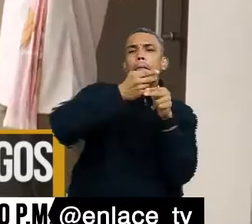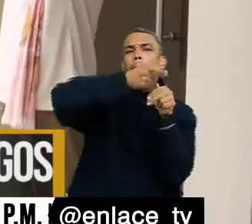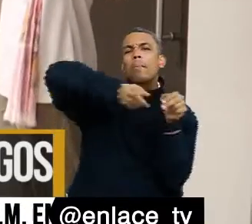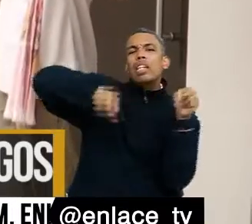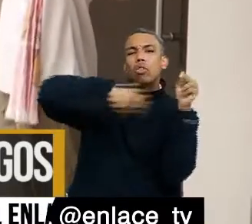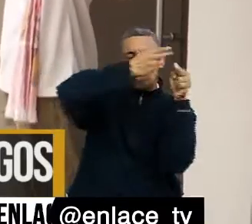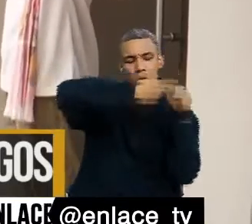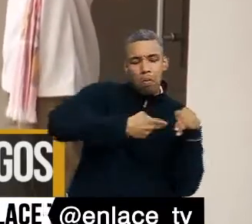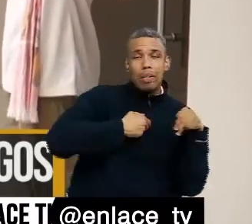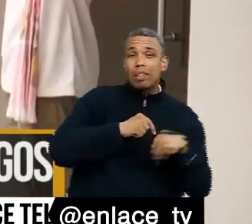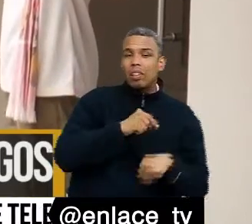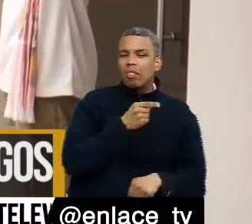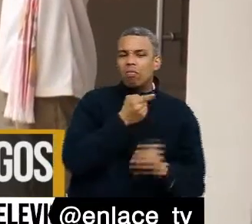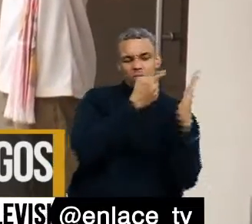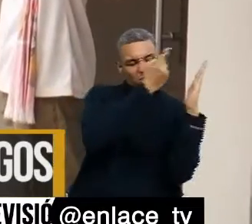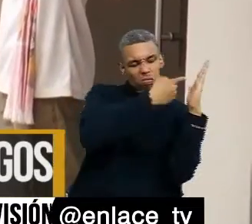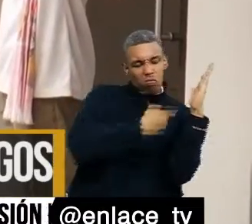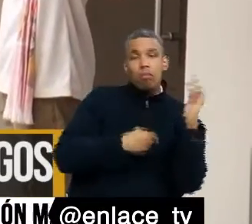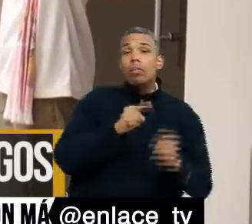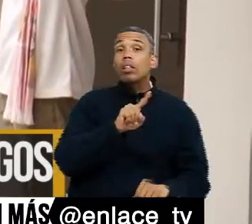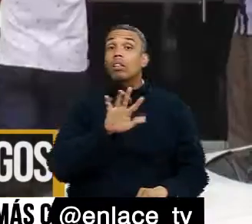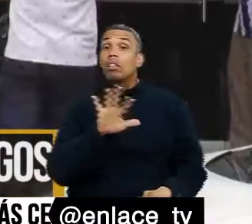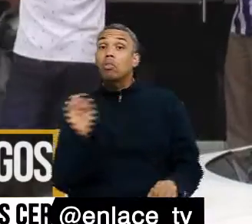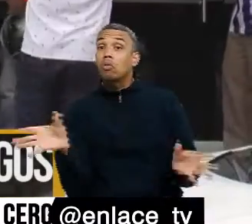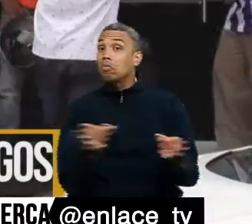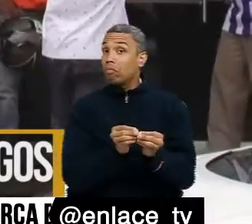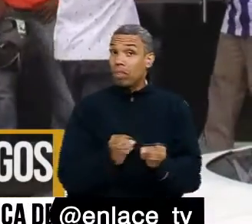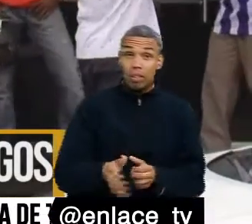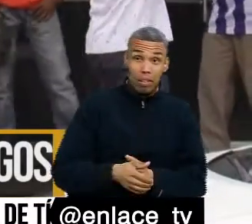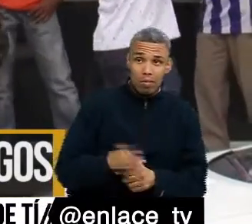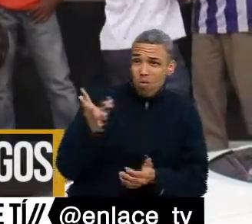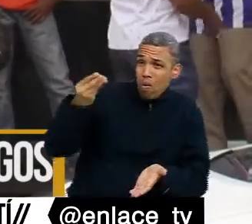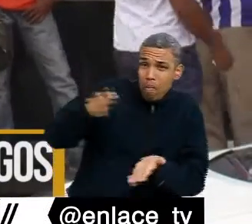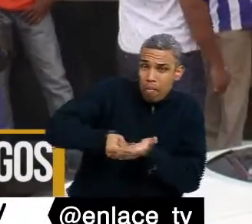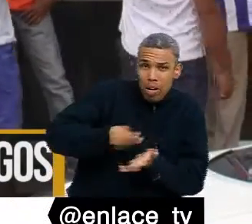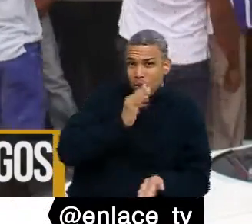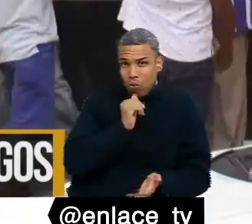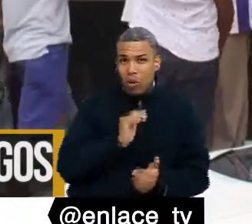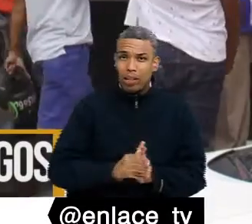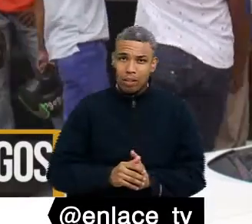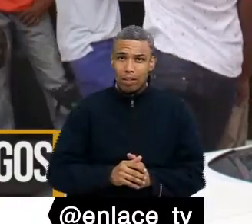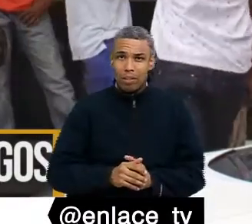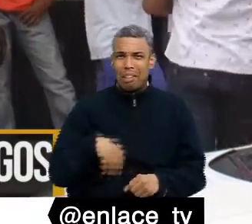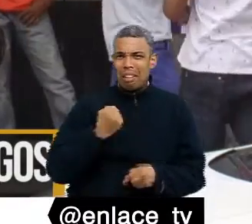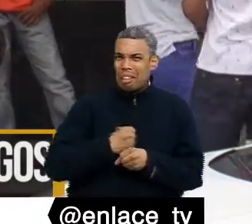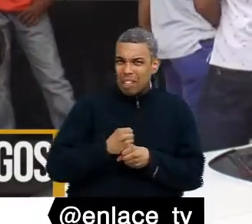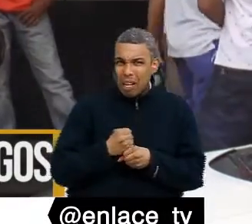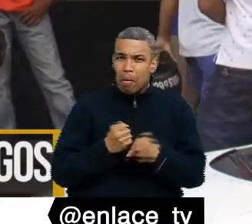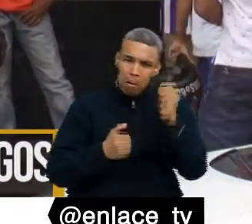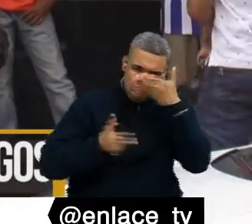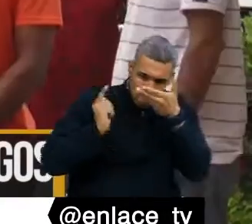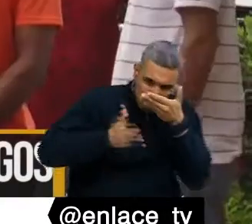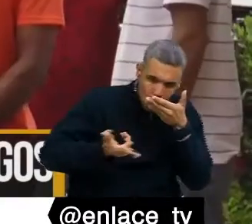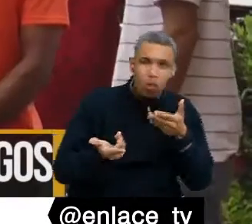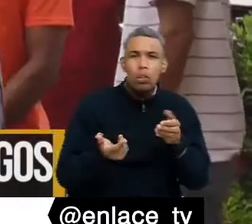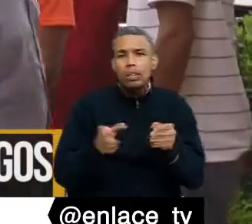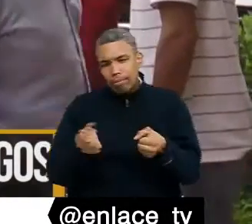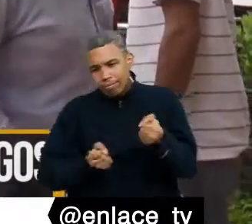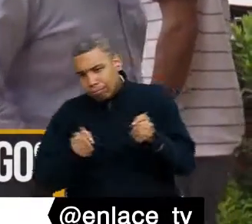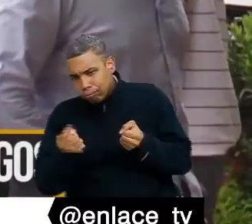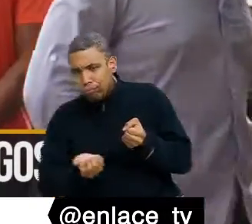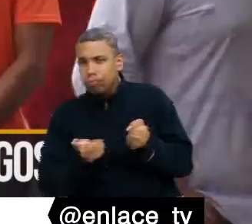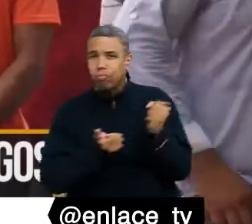proveedores, máquinas pesadas de toda clase tipo. Entonces, Queremos que realmente nos solucionen esta problemática que